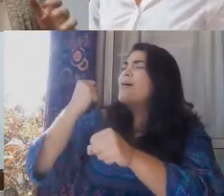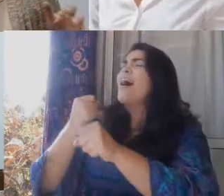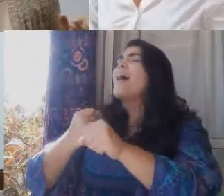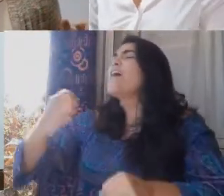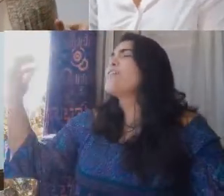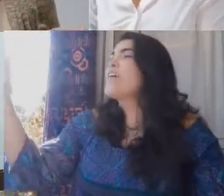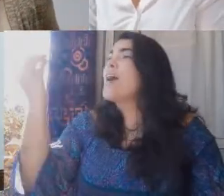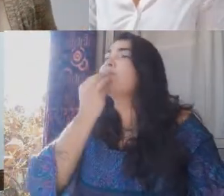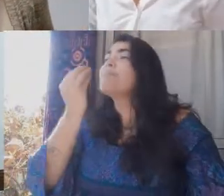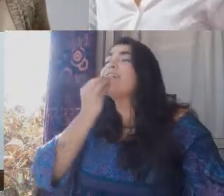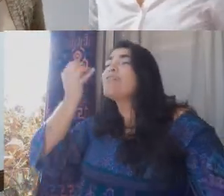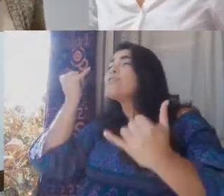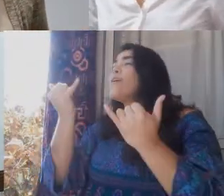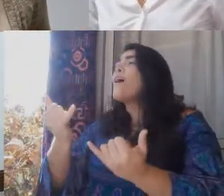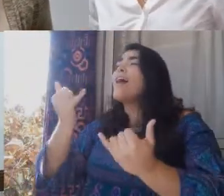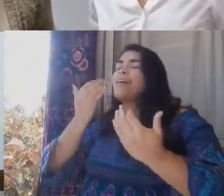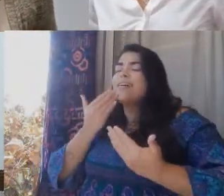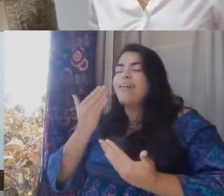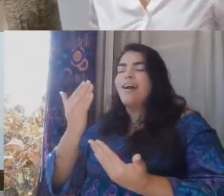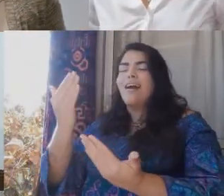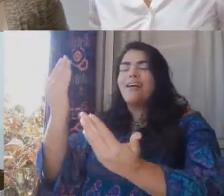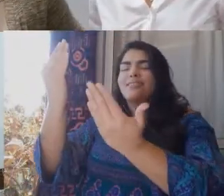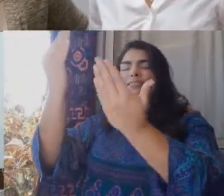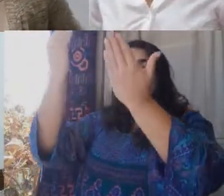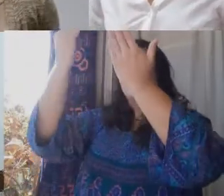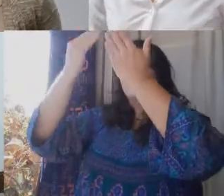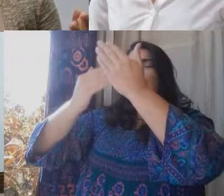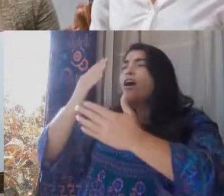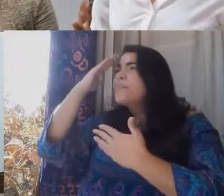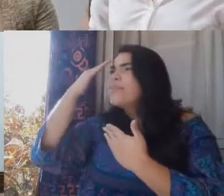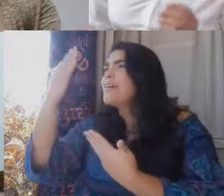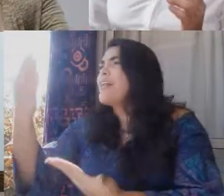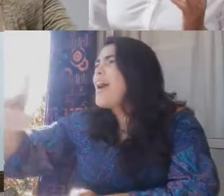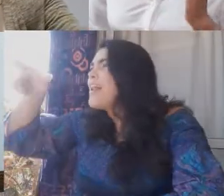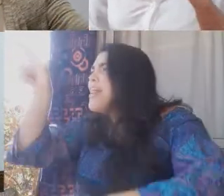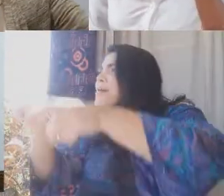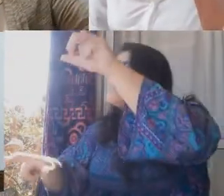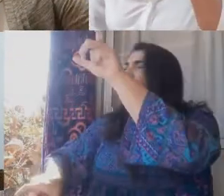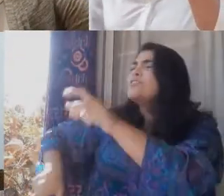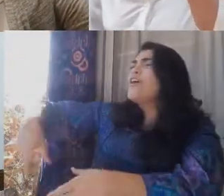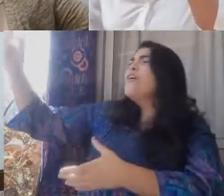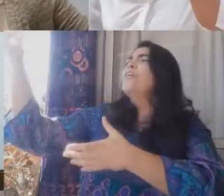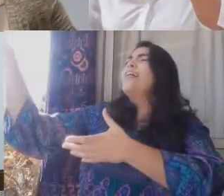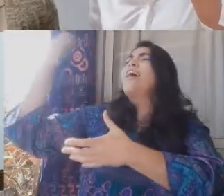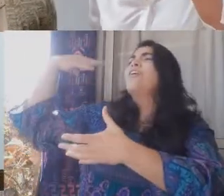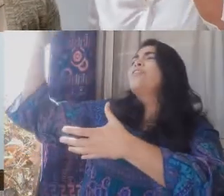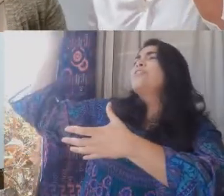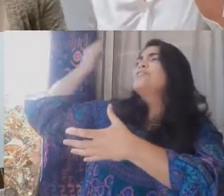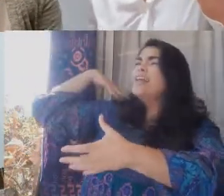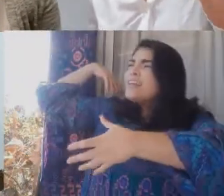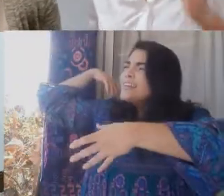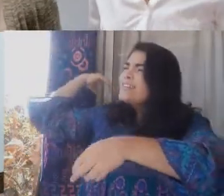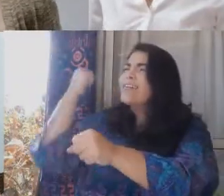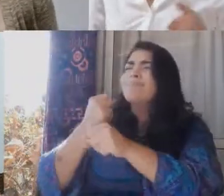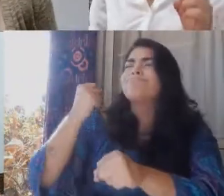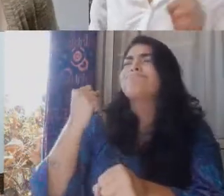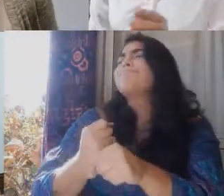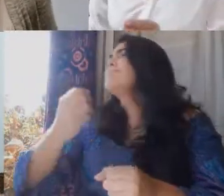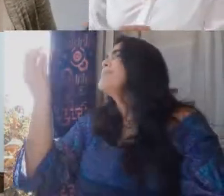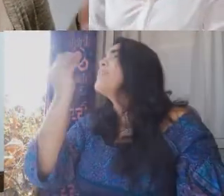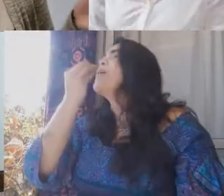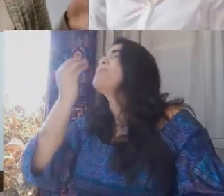peones, alimento para las mesas, homenaje a los peones.